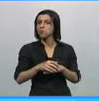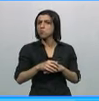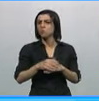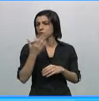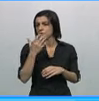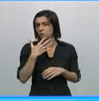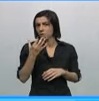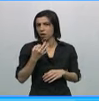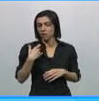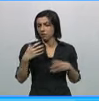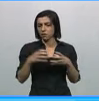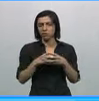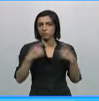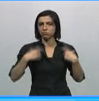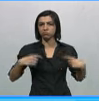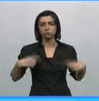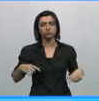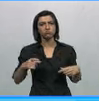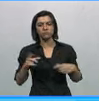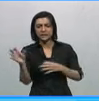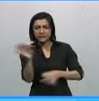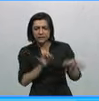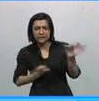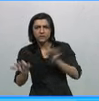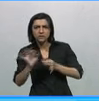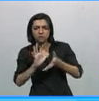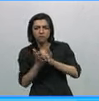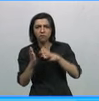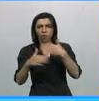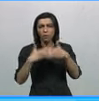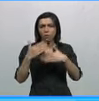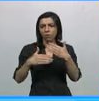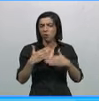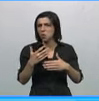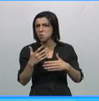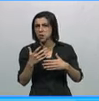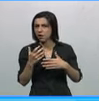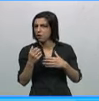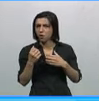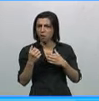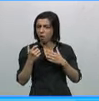Central ha tenido una forma de jugar que ha sido muy agresiva,